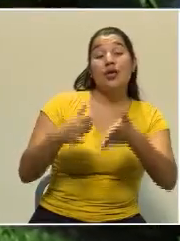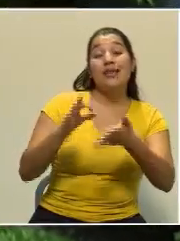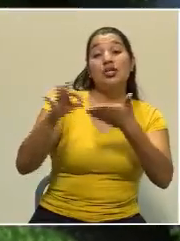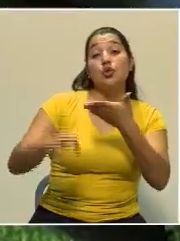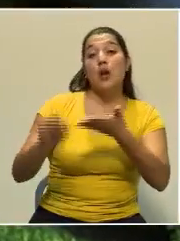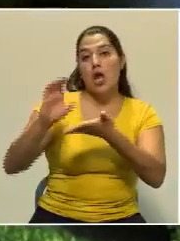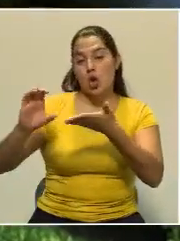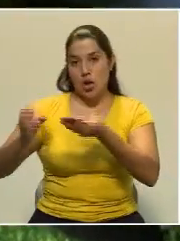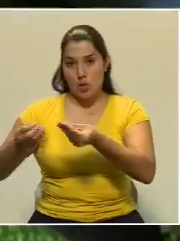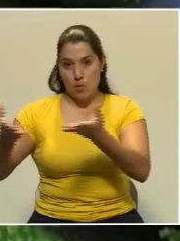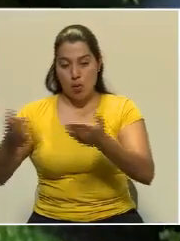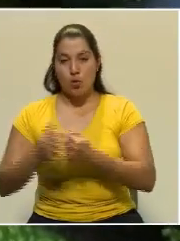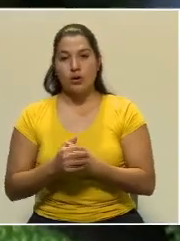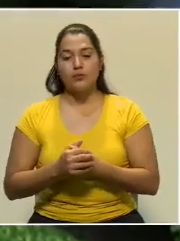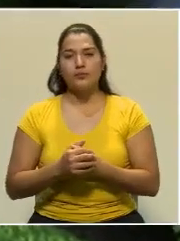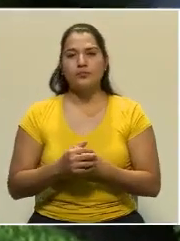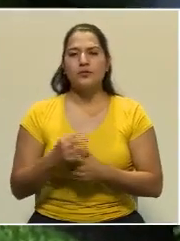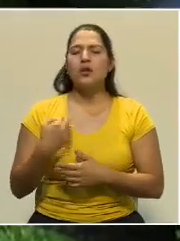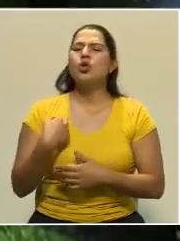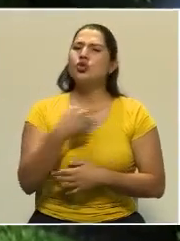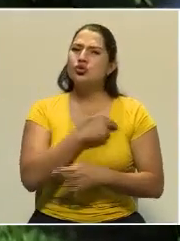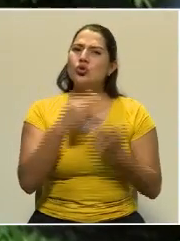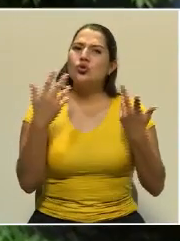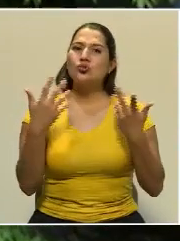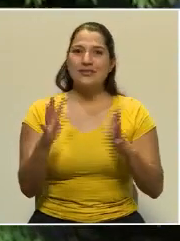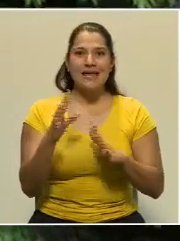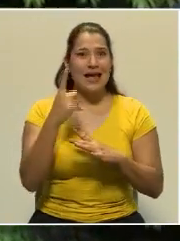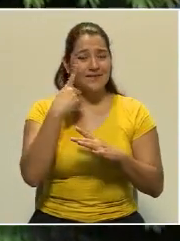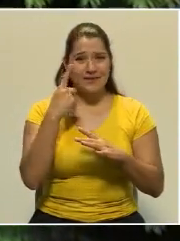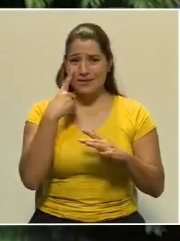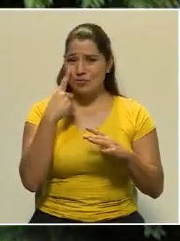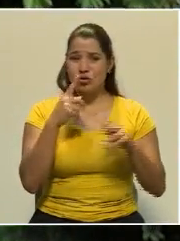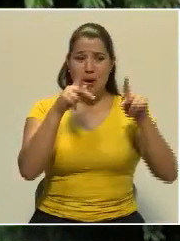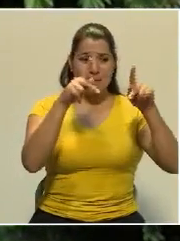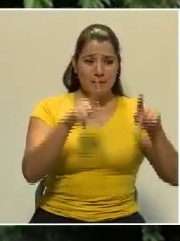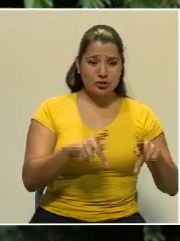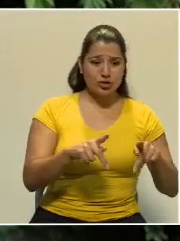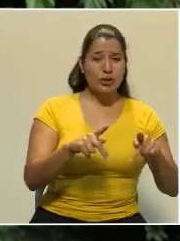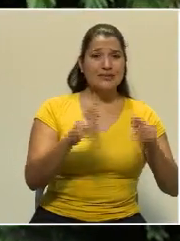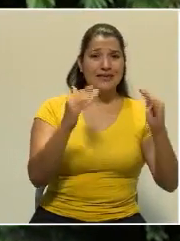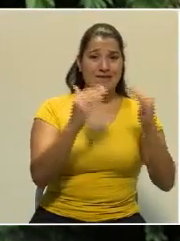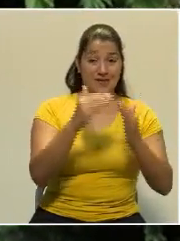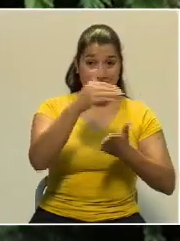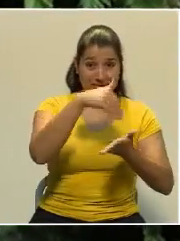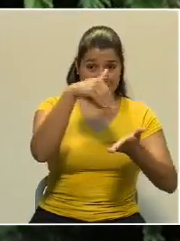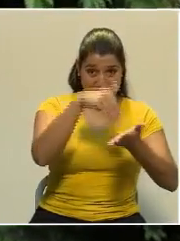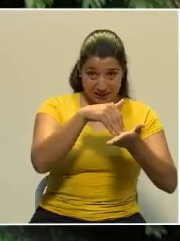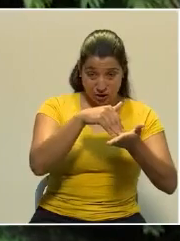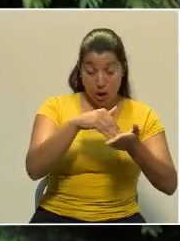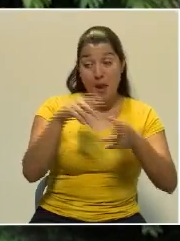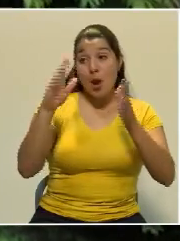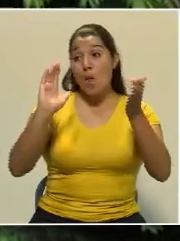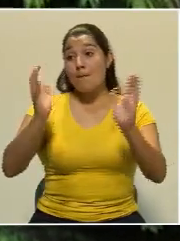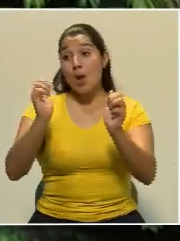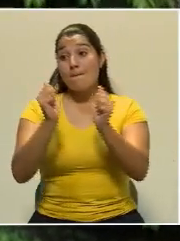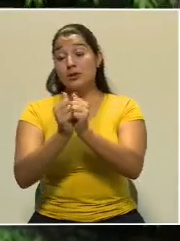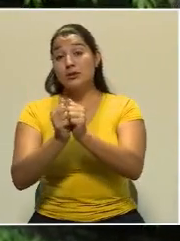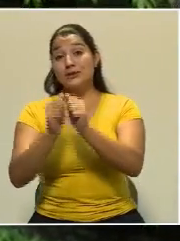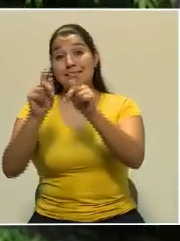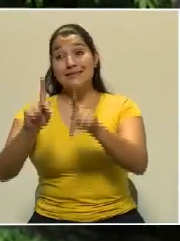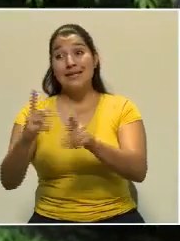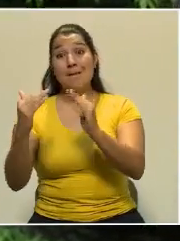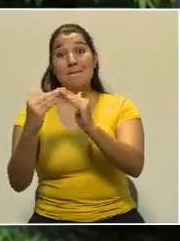nos ha advertido sobre un crecimiento exponencial de la brecha digital en Costa Rica con la llegada del COVID-19. Significa